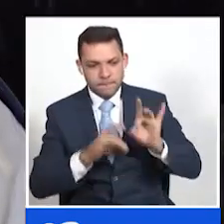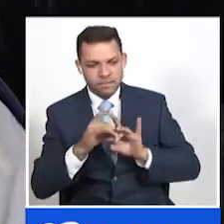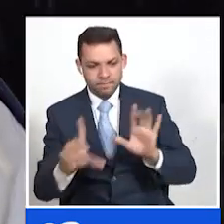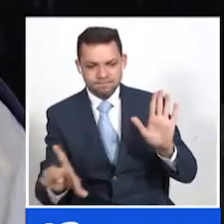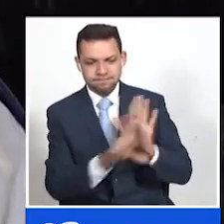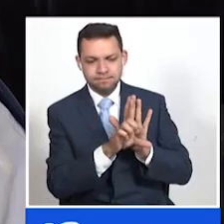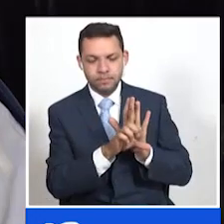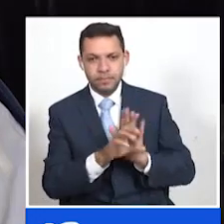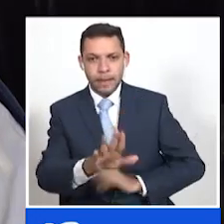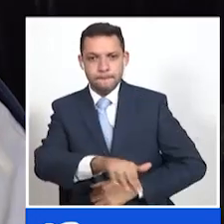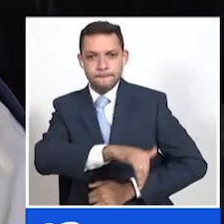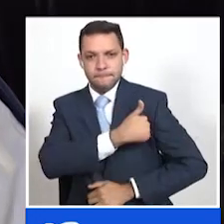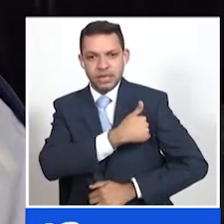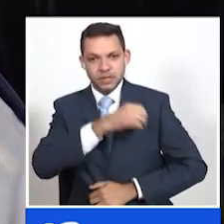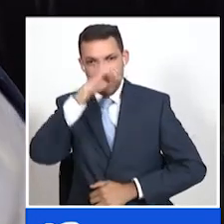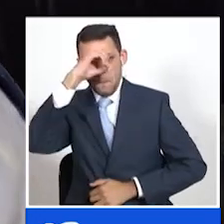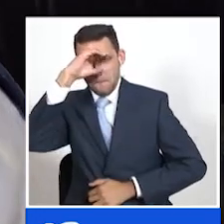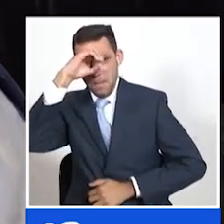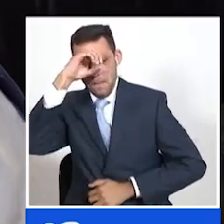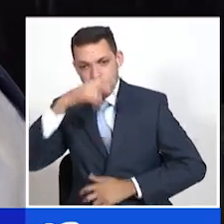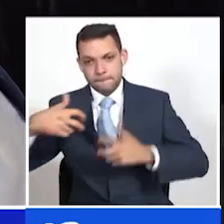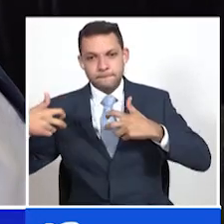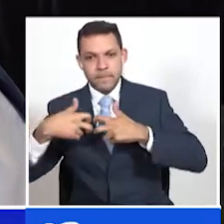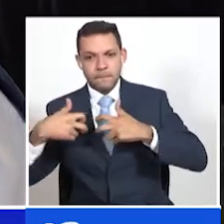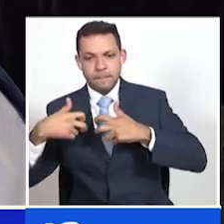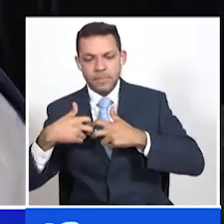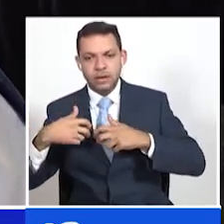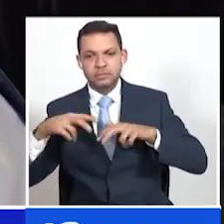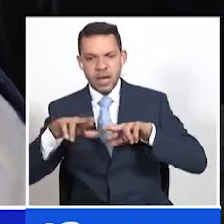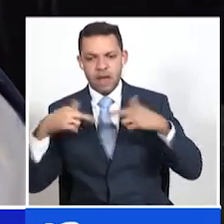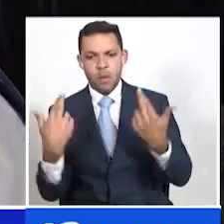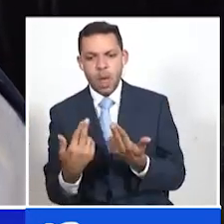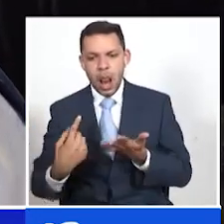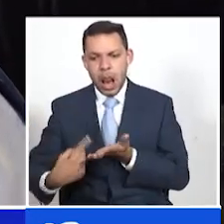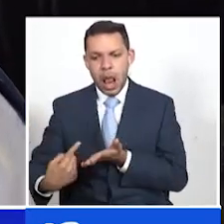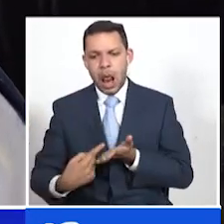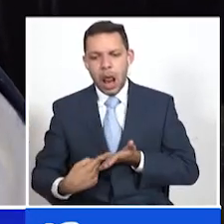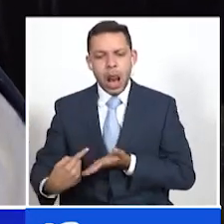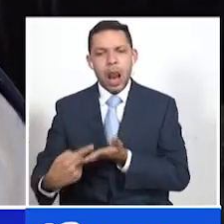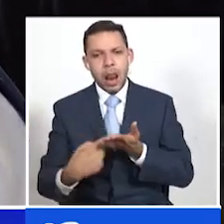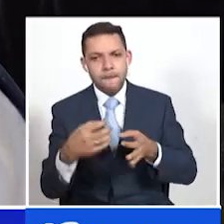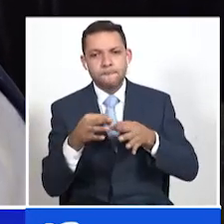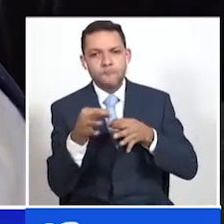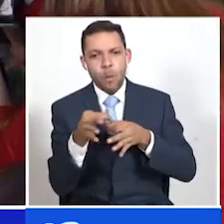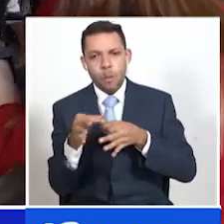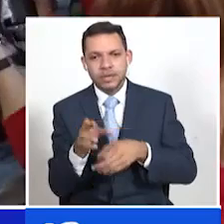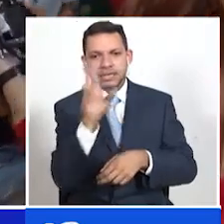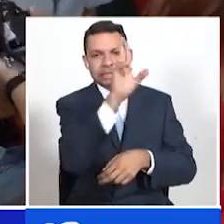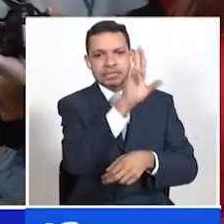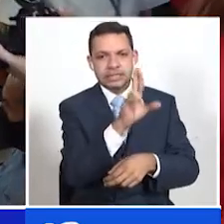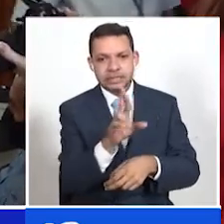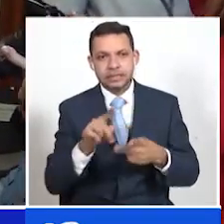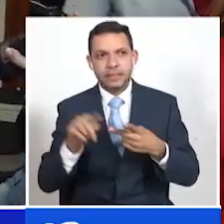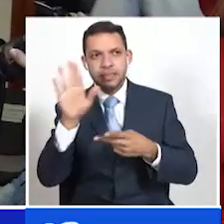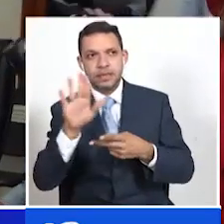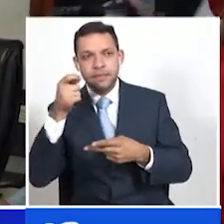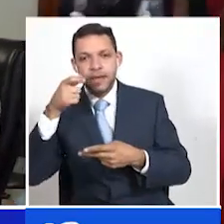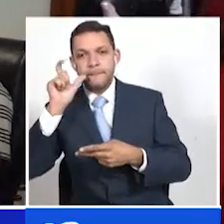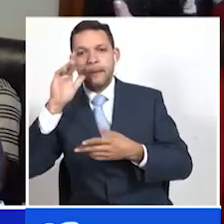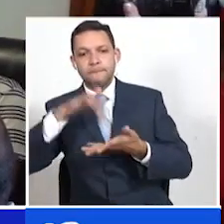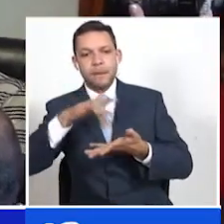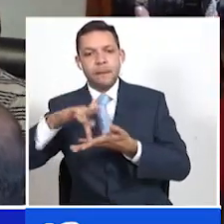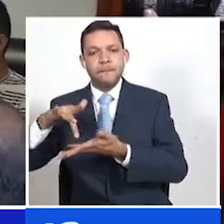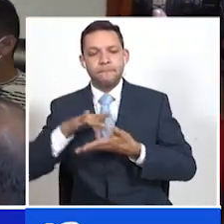El ministro de Minas y Energías estuvo en una reunión con mandatarios departamentales y municipales de Risaralda y Caldas, delegados de los mineros